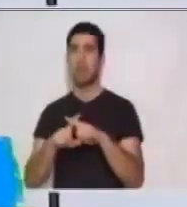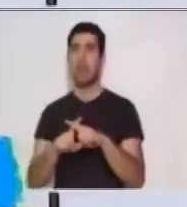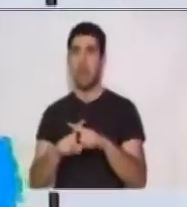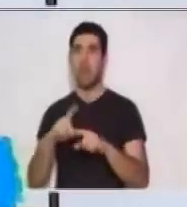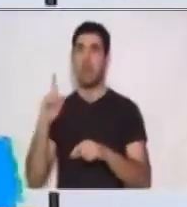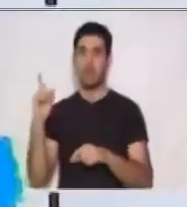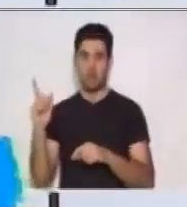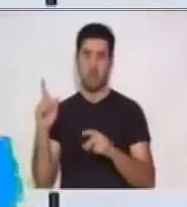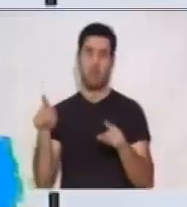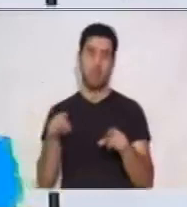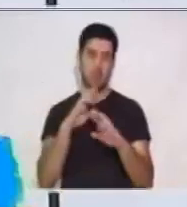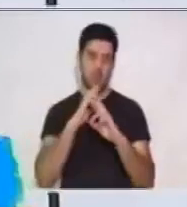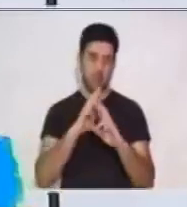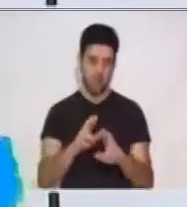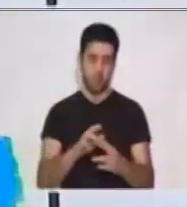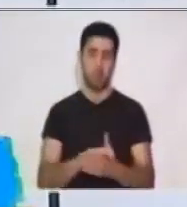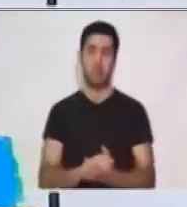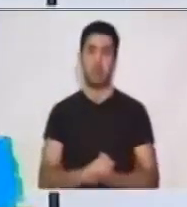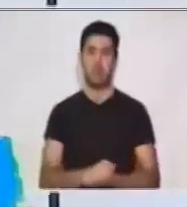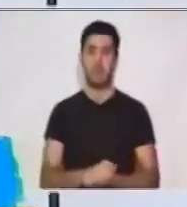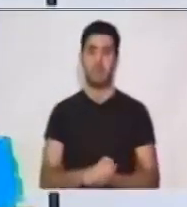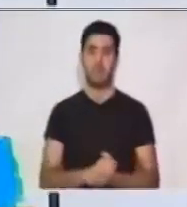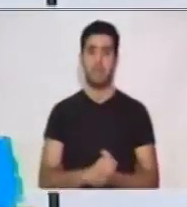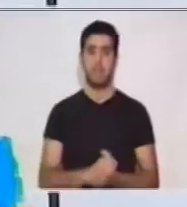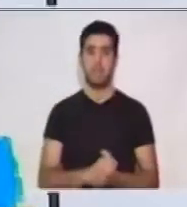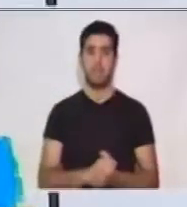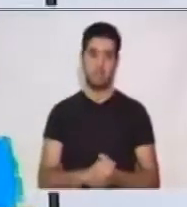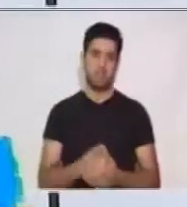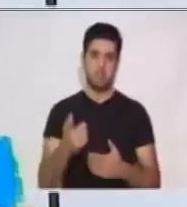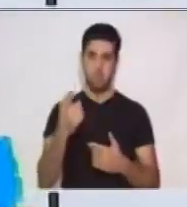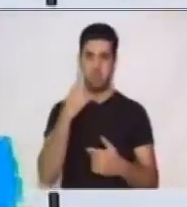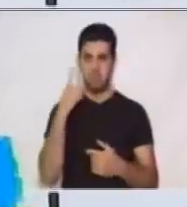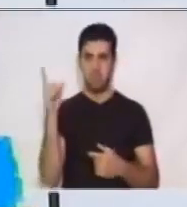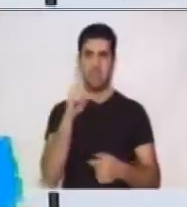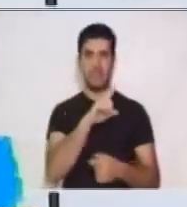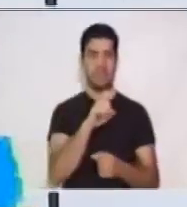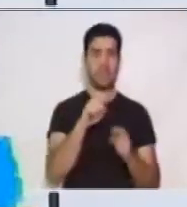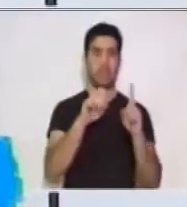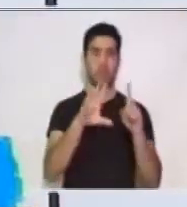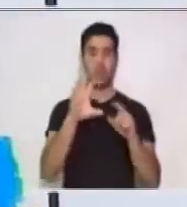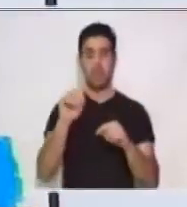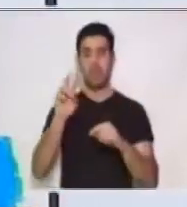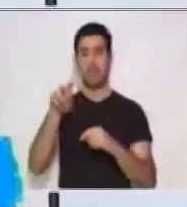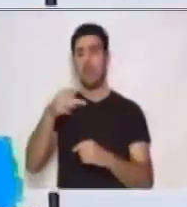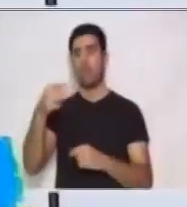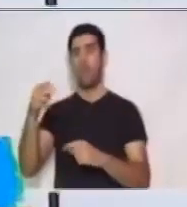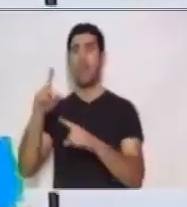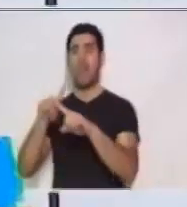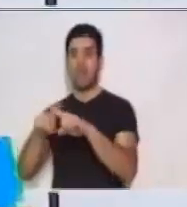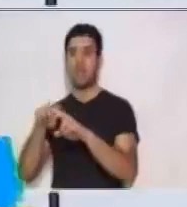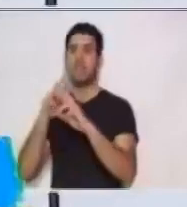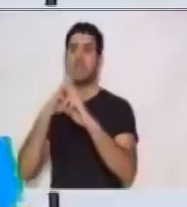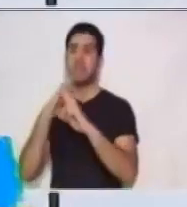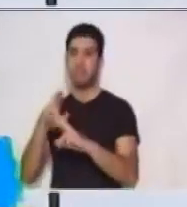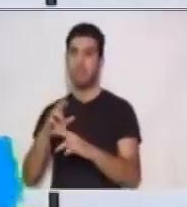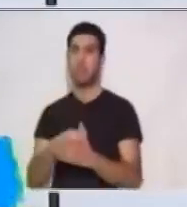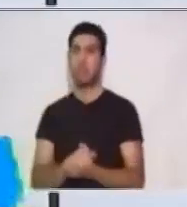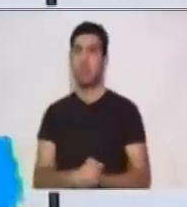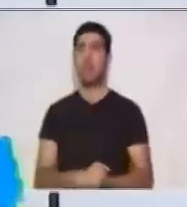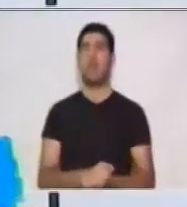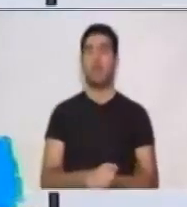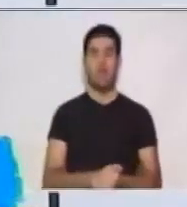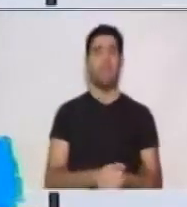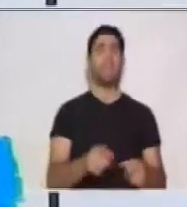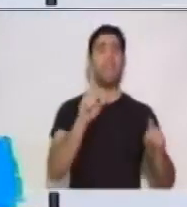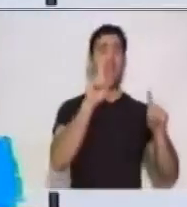en ambos sentidos. 160 es igual a X o X es igual a 160. Ahora escribo